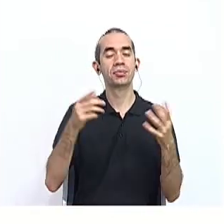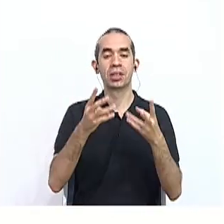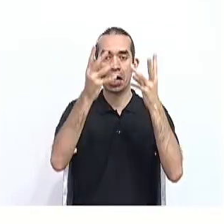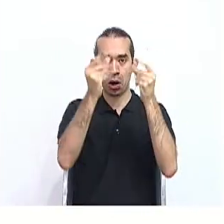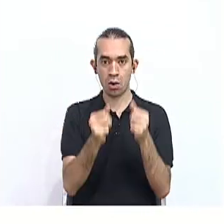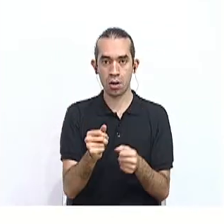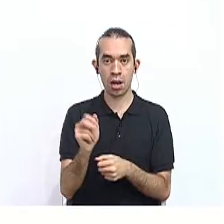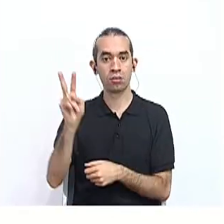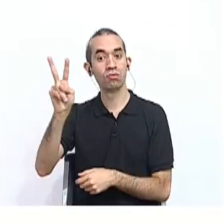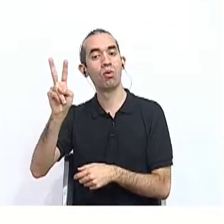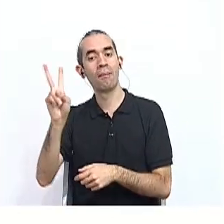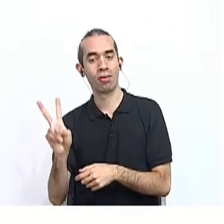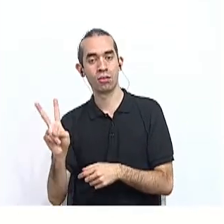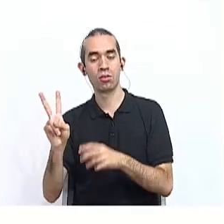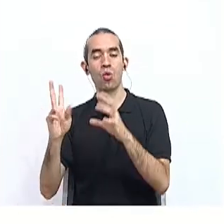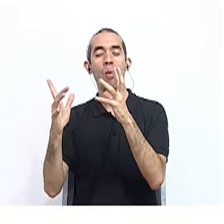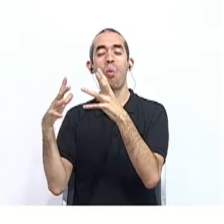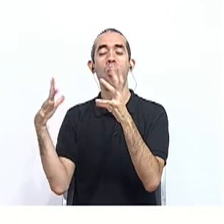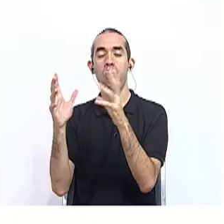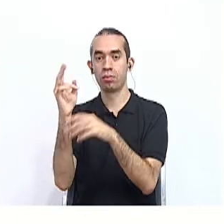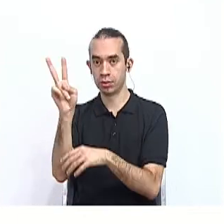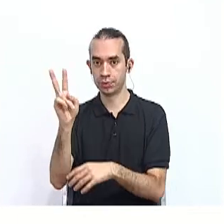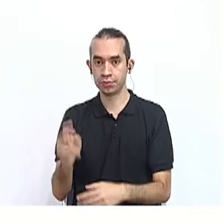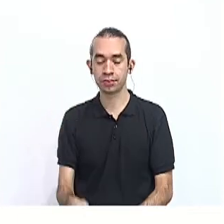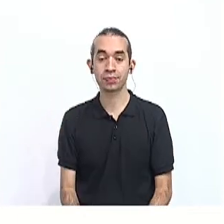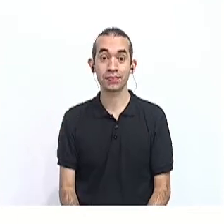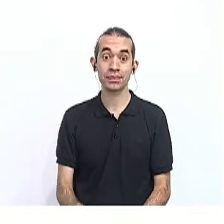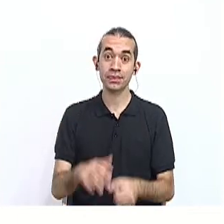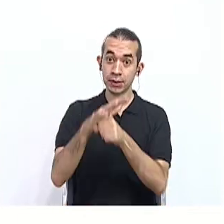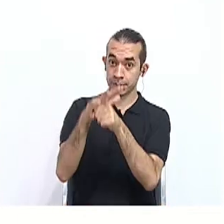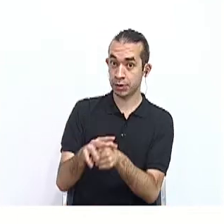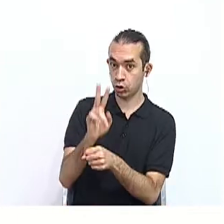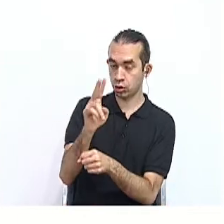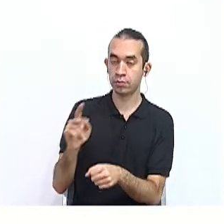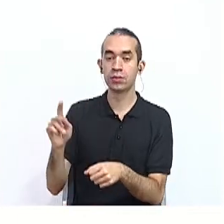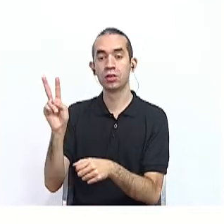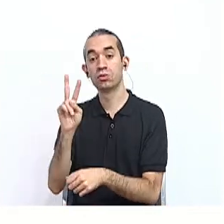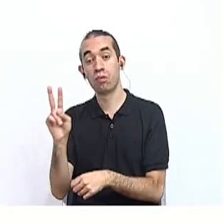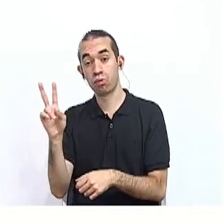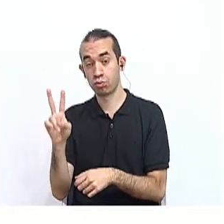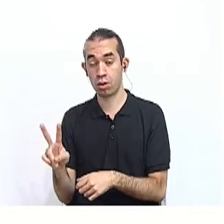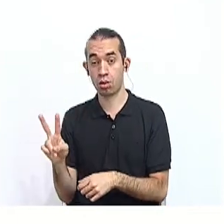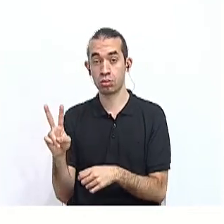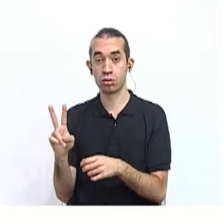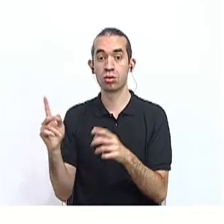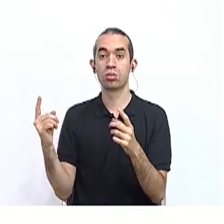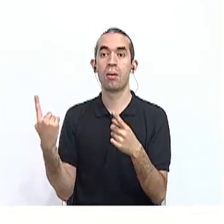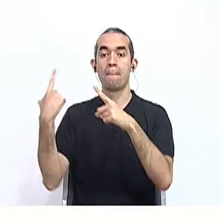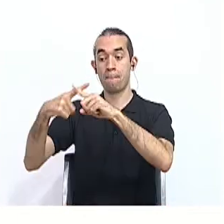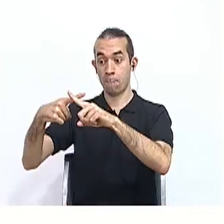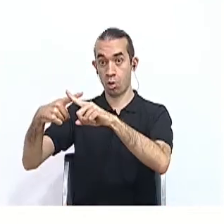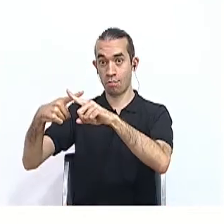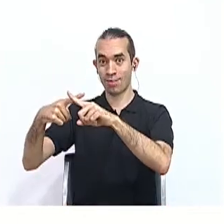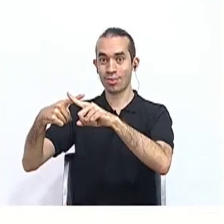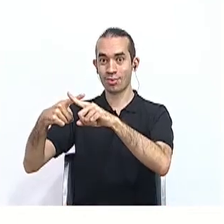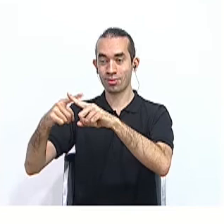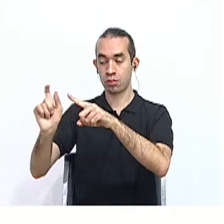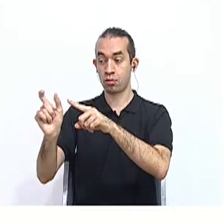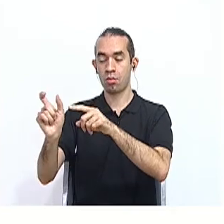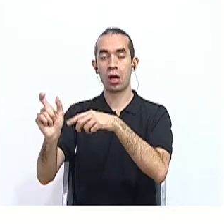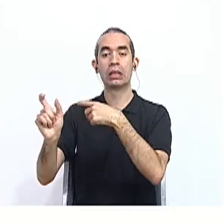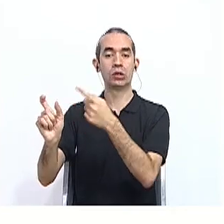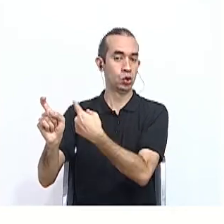el volumen 2. Por lo tanto, como la presión 2 y el volumen 2 están multiplicando, a la hora de despejar volumen